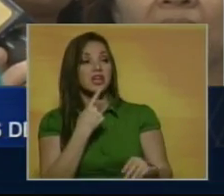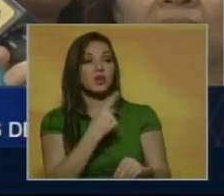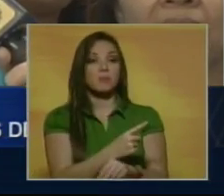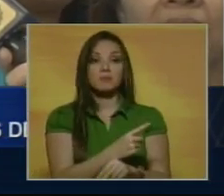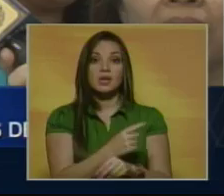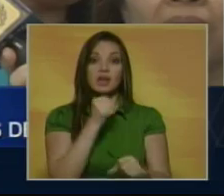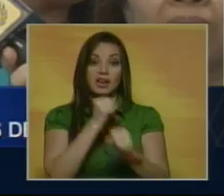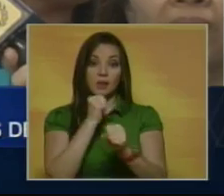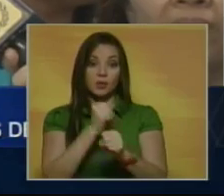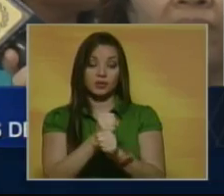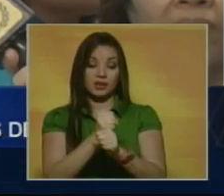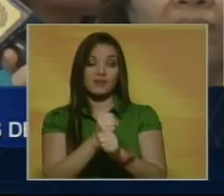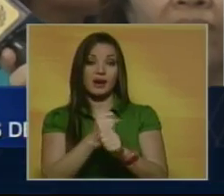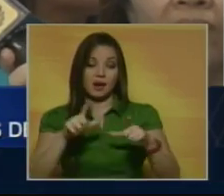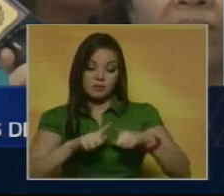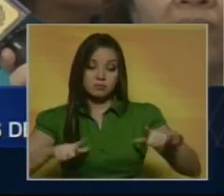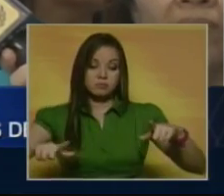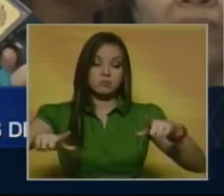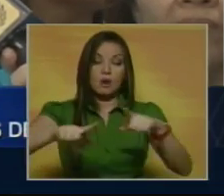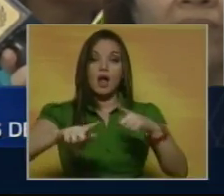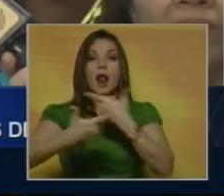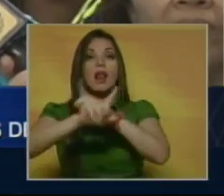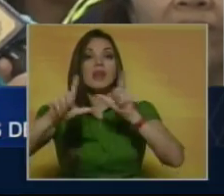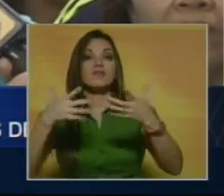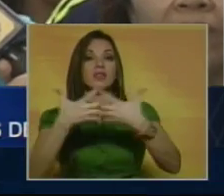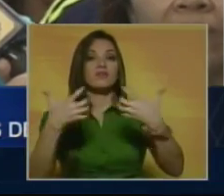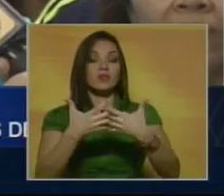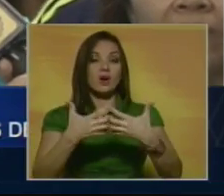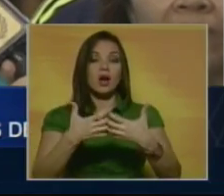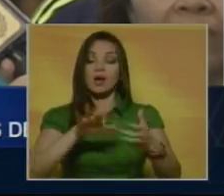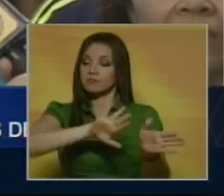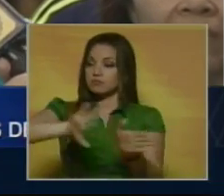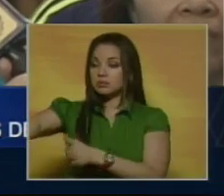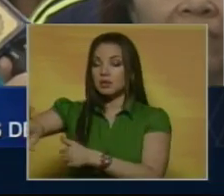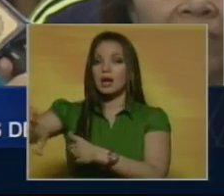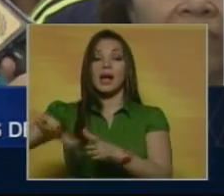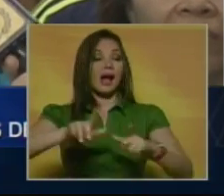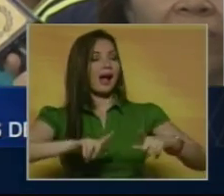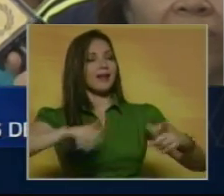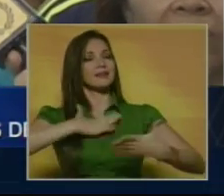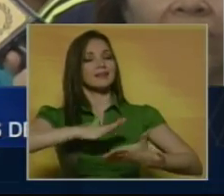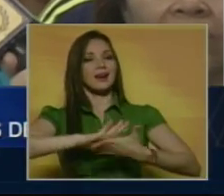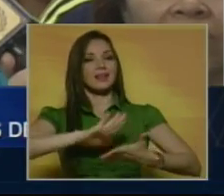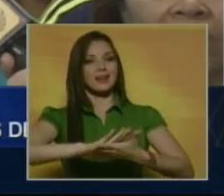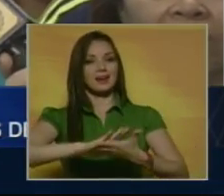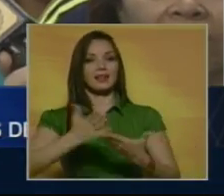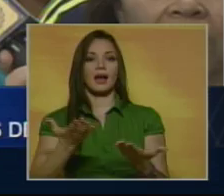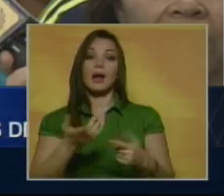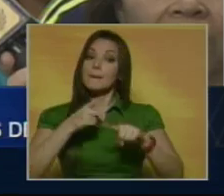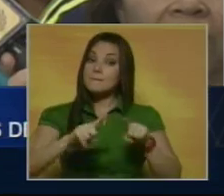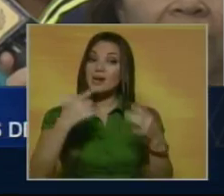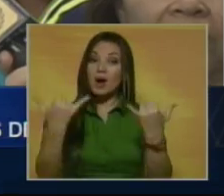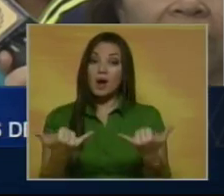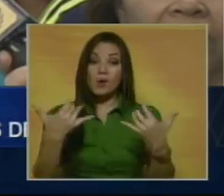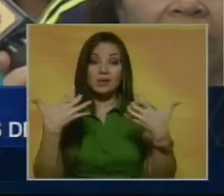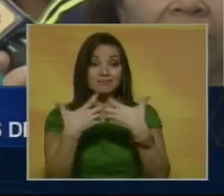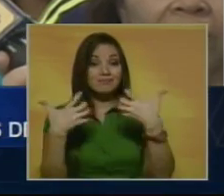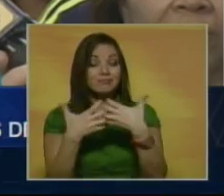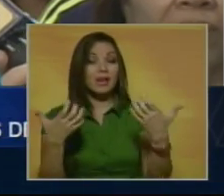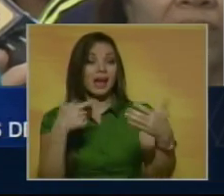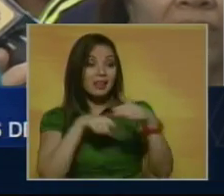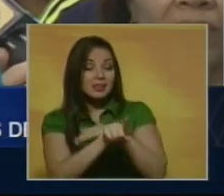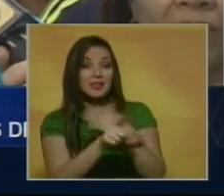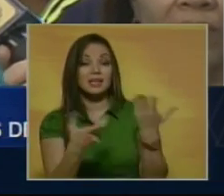un ambiente libre de violencia, donde los auditores se han generado como una suerte de verdugos, de cacería de brujas,